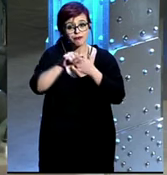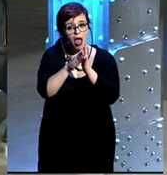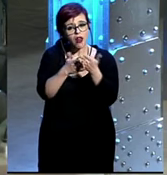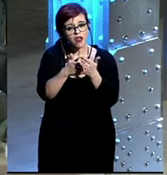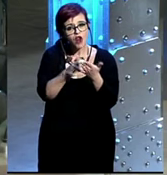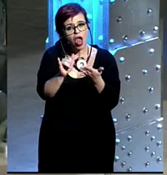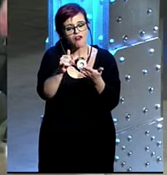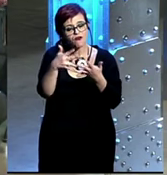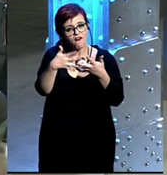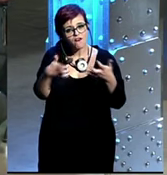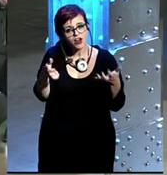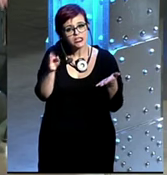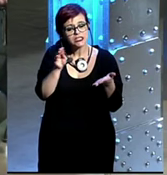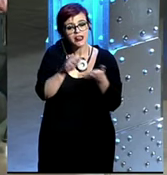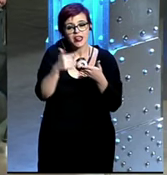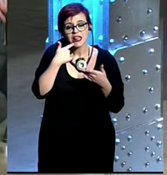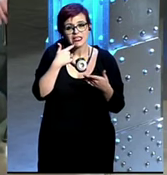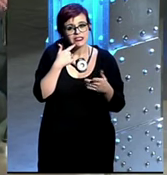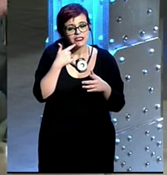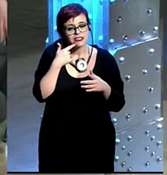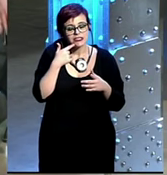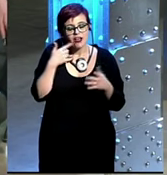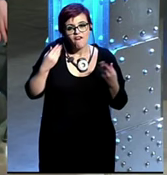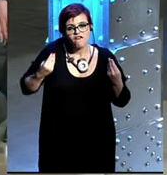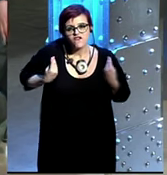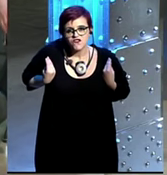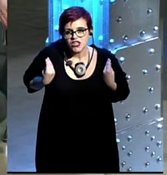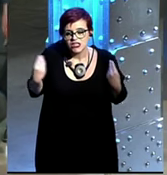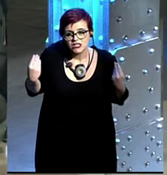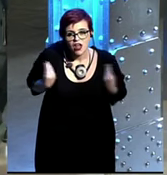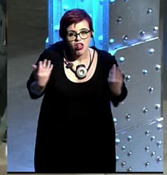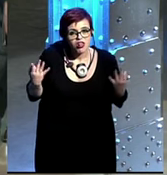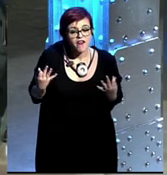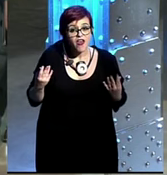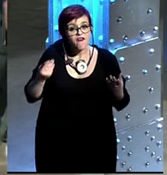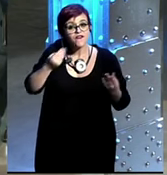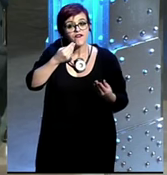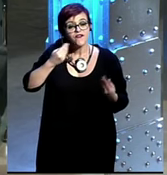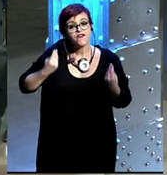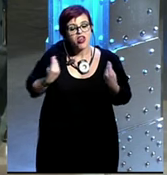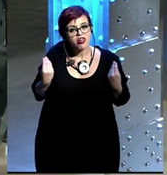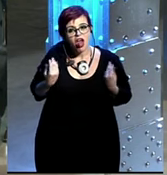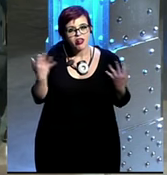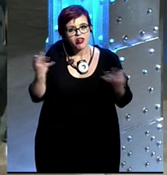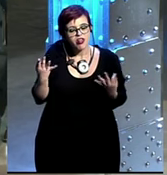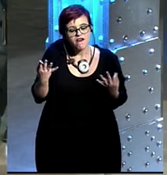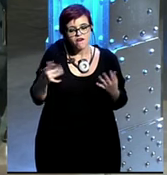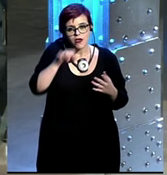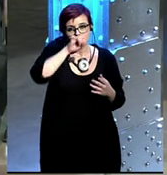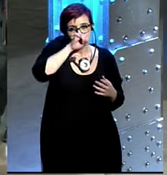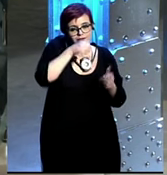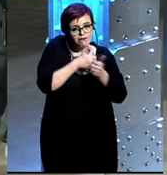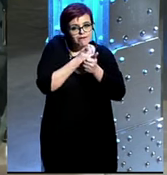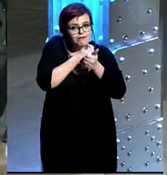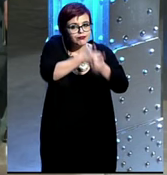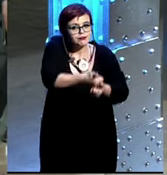libro que dice: es vital ser fiel a nuestras vidas, con todos sus retos,